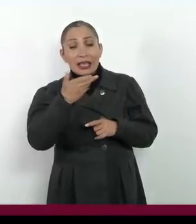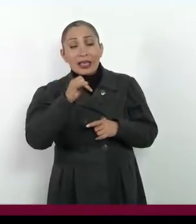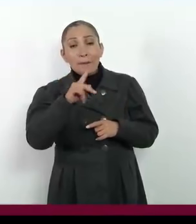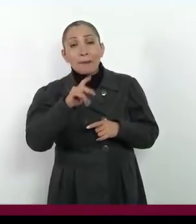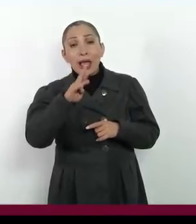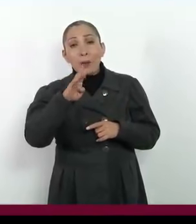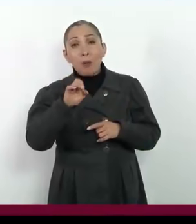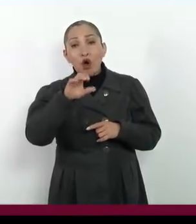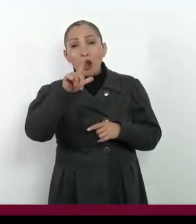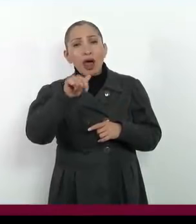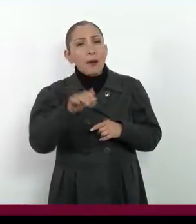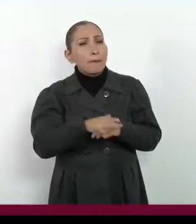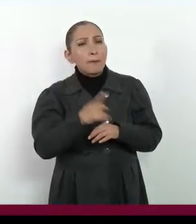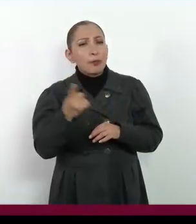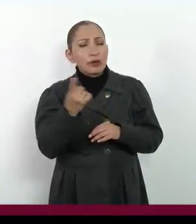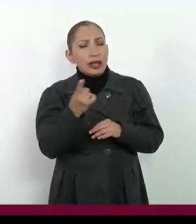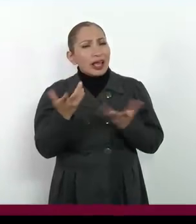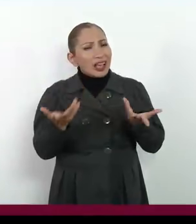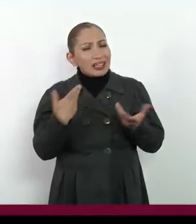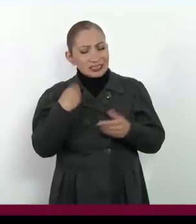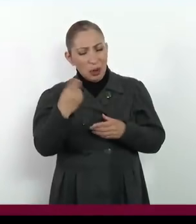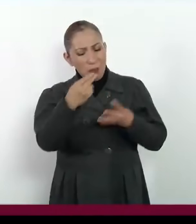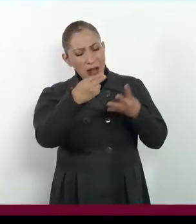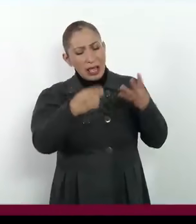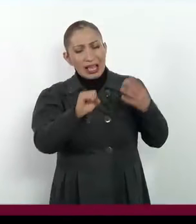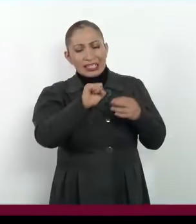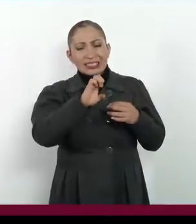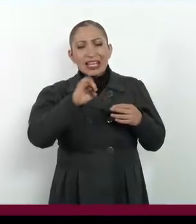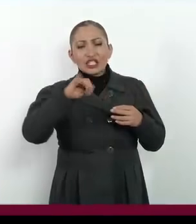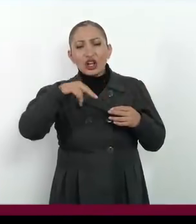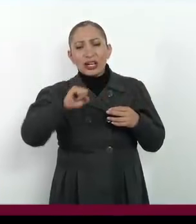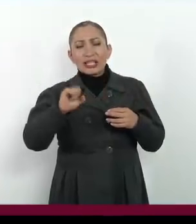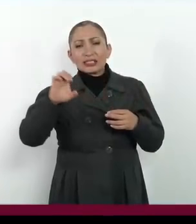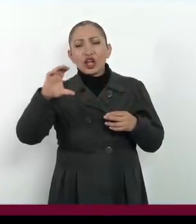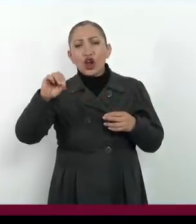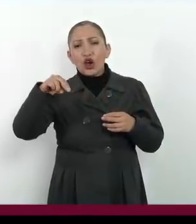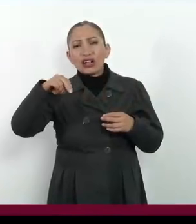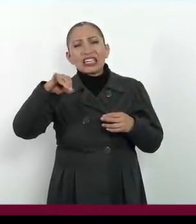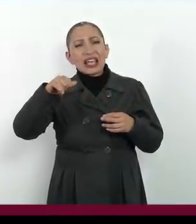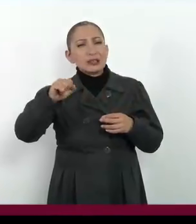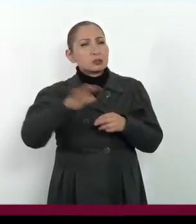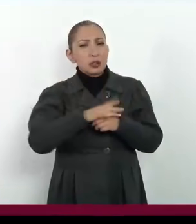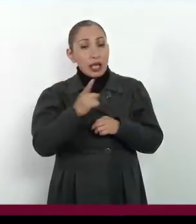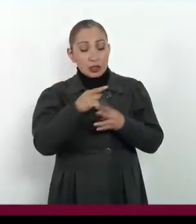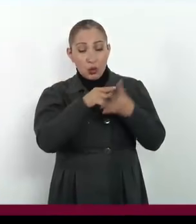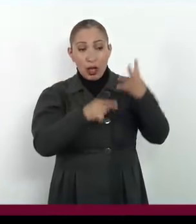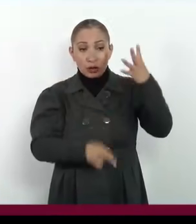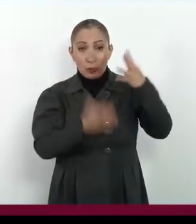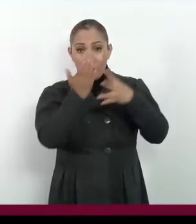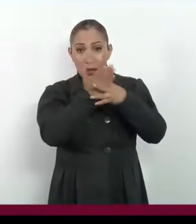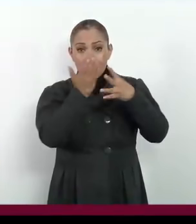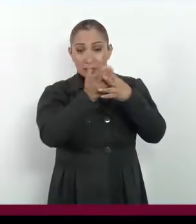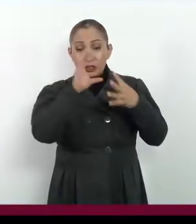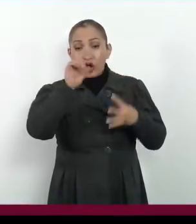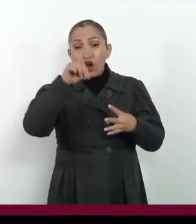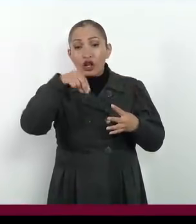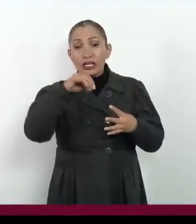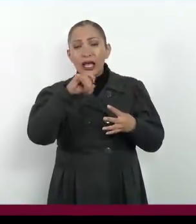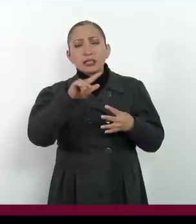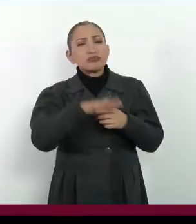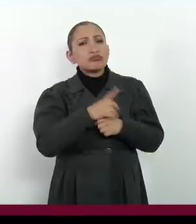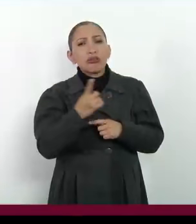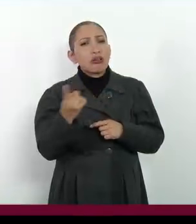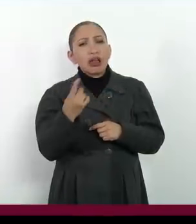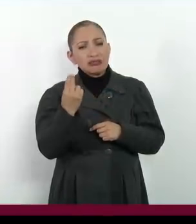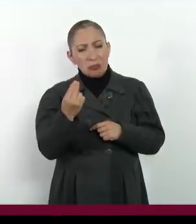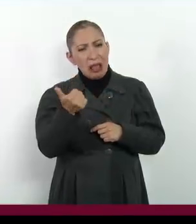la hipérbola. Entonces, ¿por qué es que se llaman secciones cónicas? Para empezar. Estas son las cuatro secciones cónicas. Y